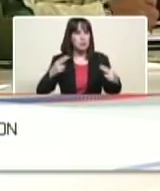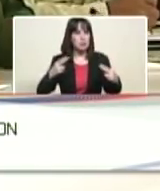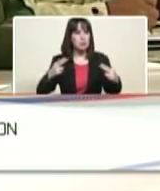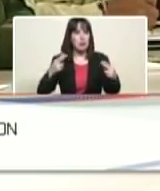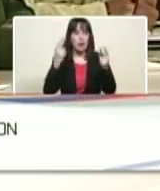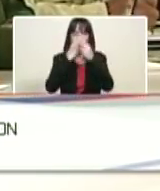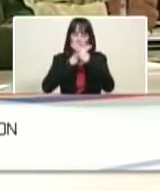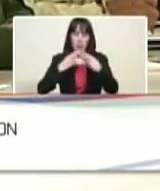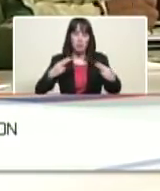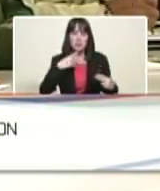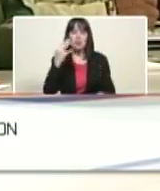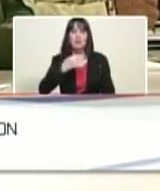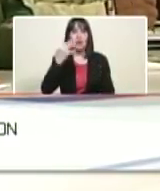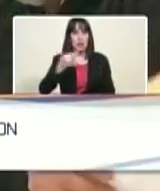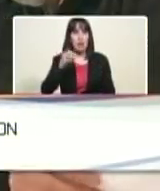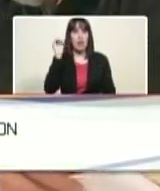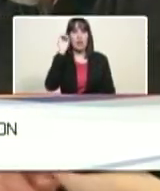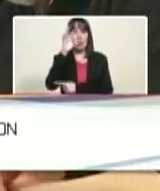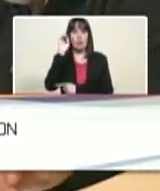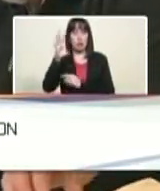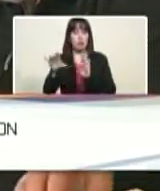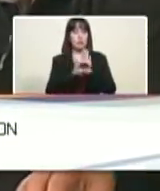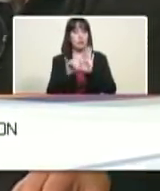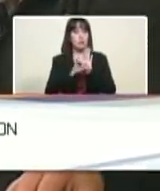del Congreso Constituyente,